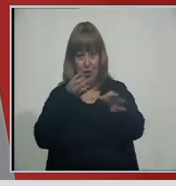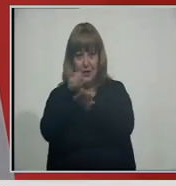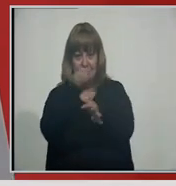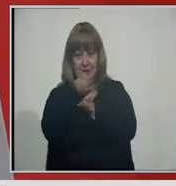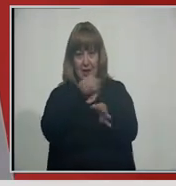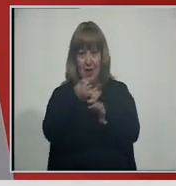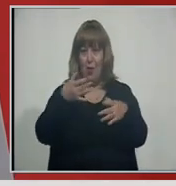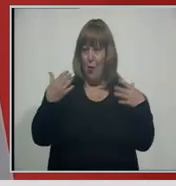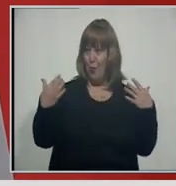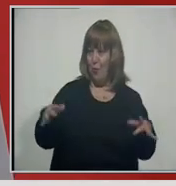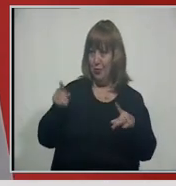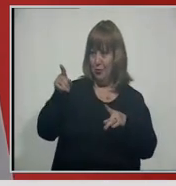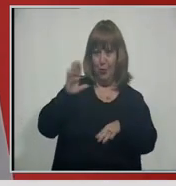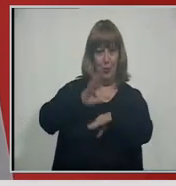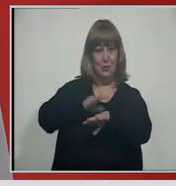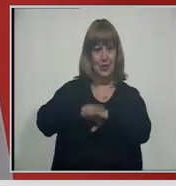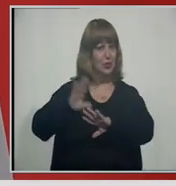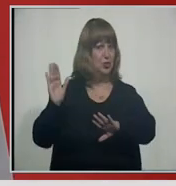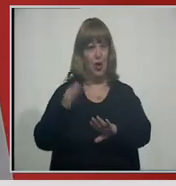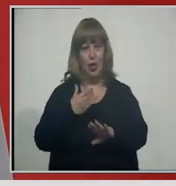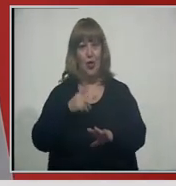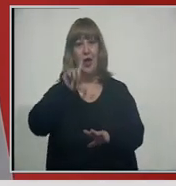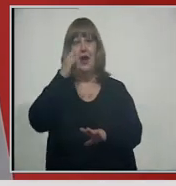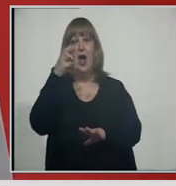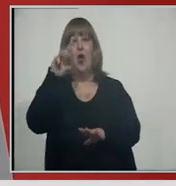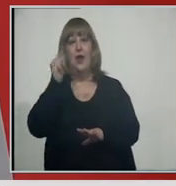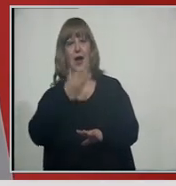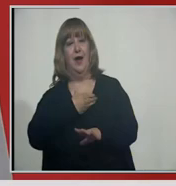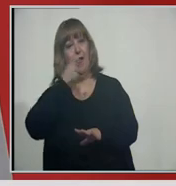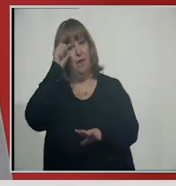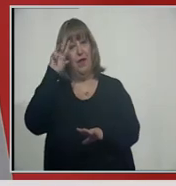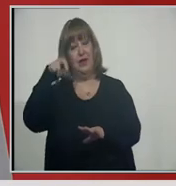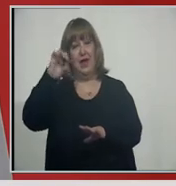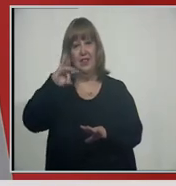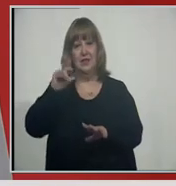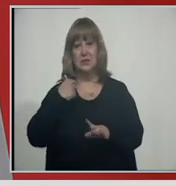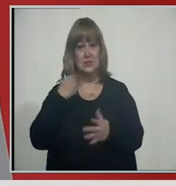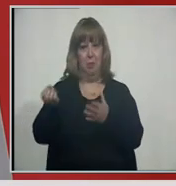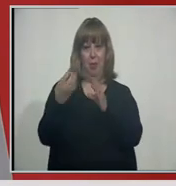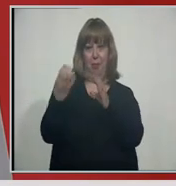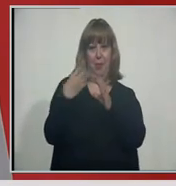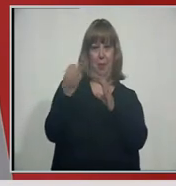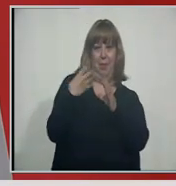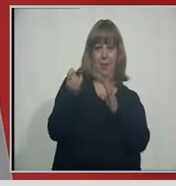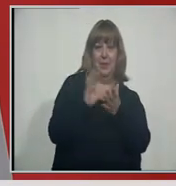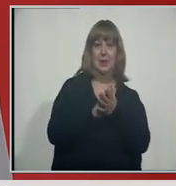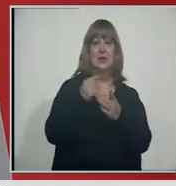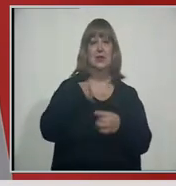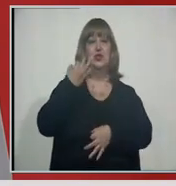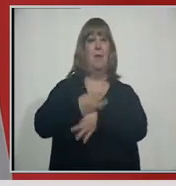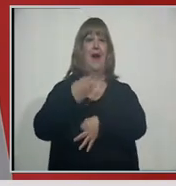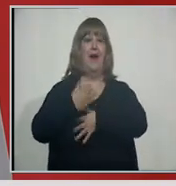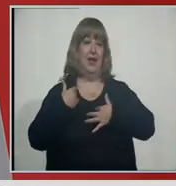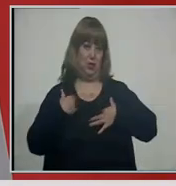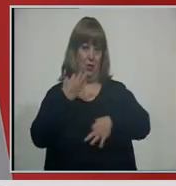con elena roger abriera fernández divina esta chica que ahora está haciendo grandes o conmigo no para mandarme whatsapp por favor maestro por favor maestro venga a ver